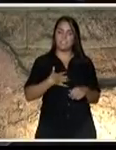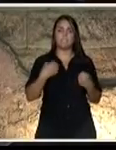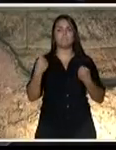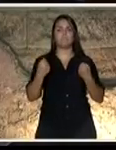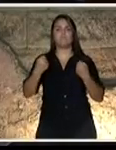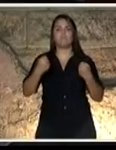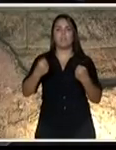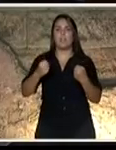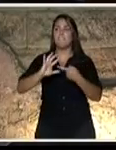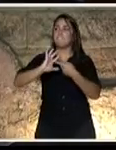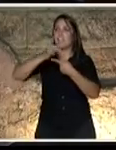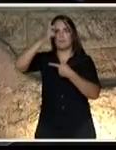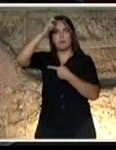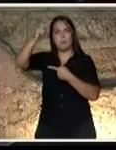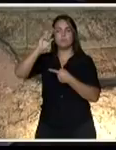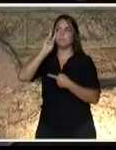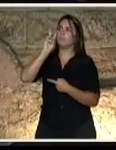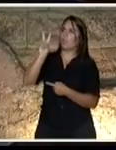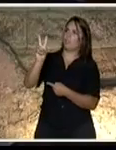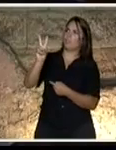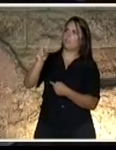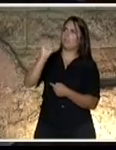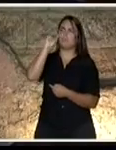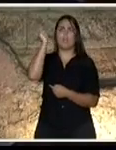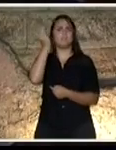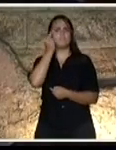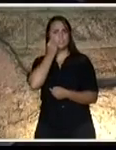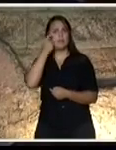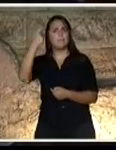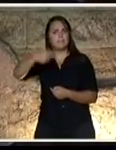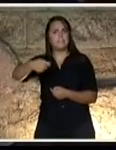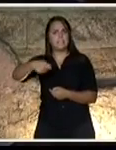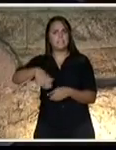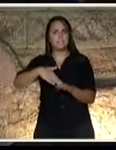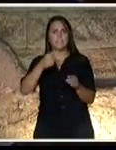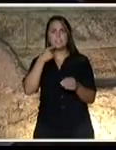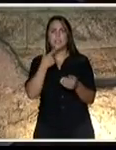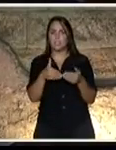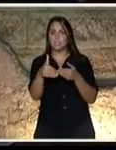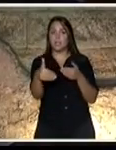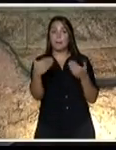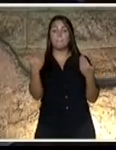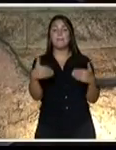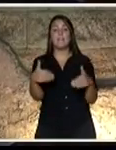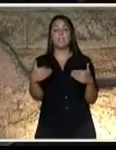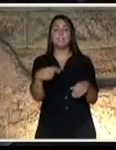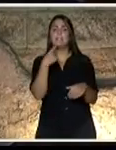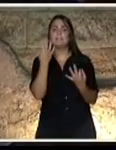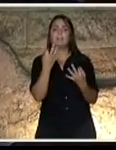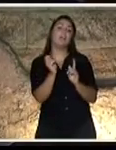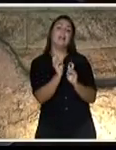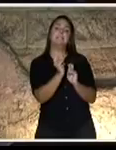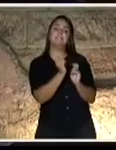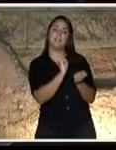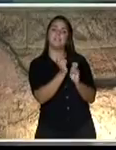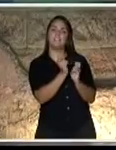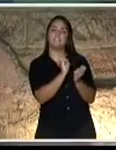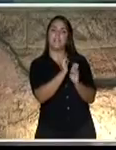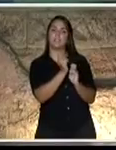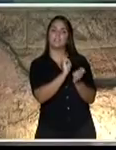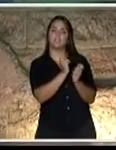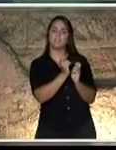me entero de que nuestro presidente tiene para el miércoles nada menos que una entrevista